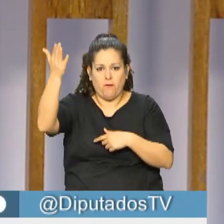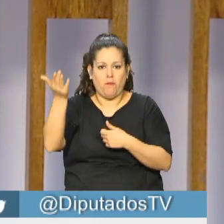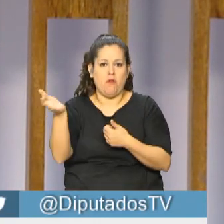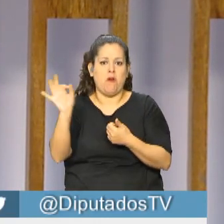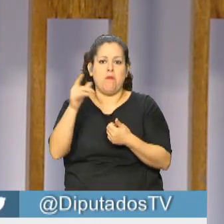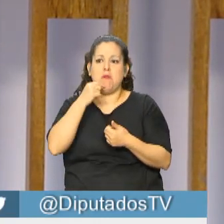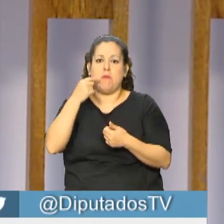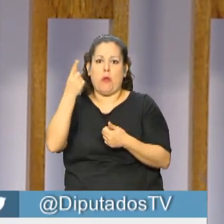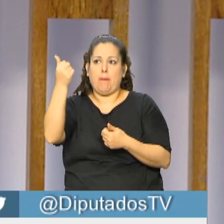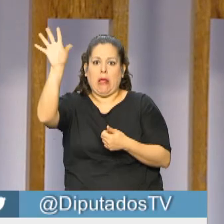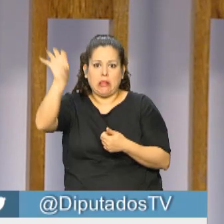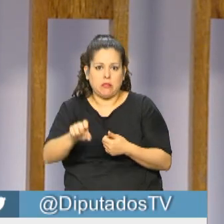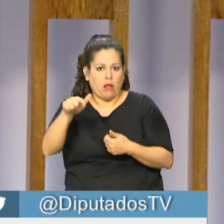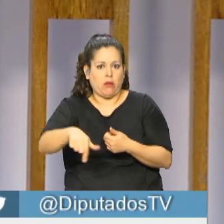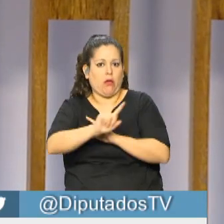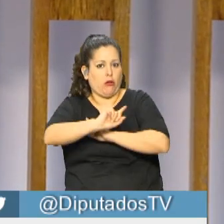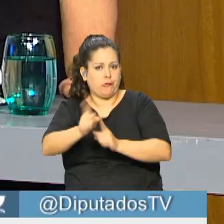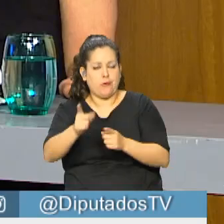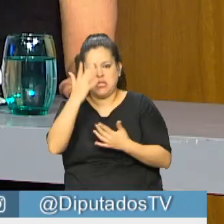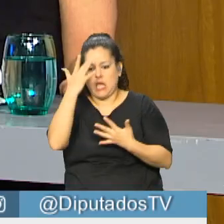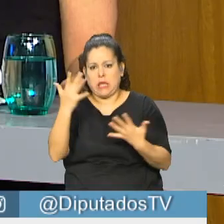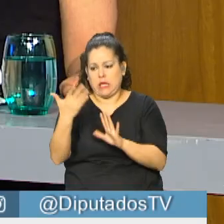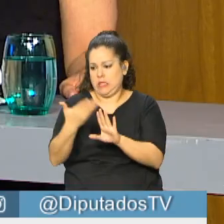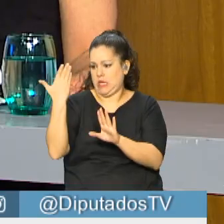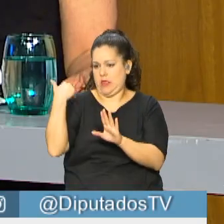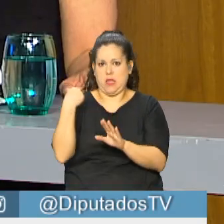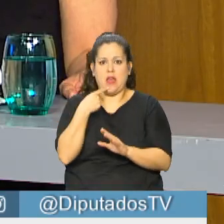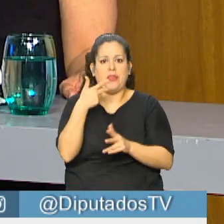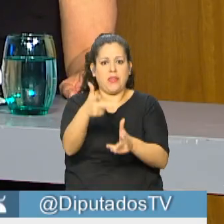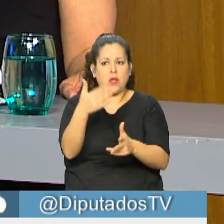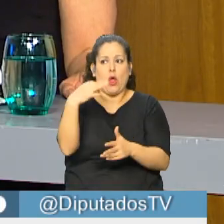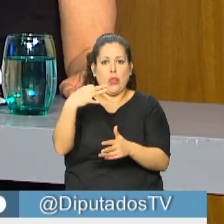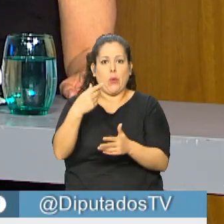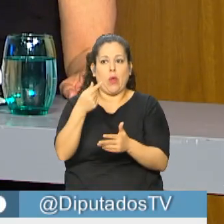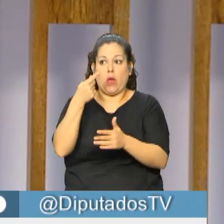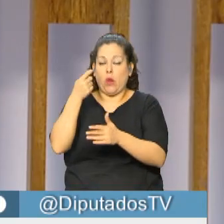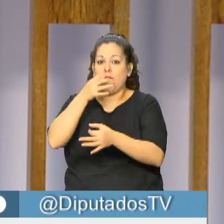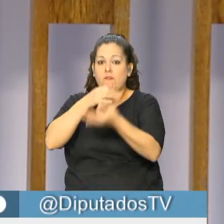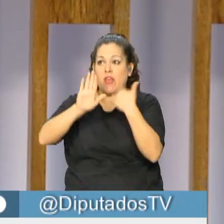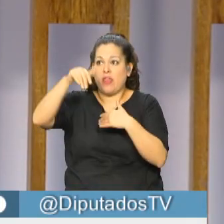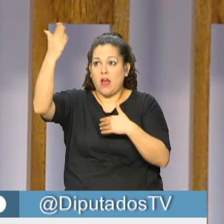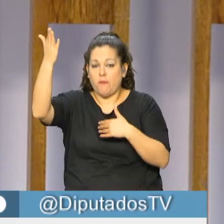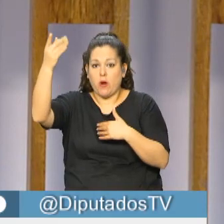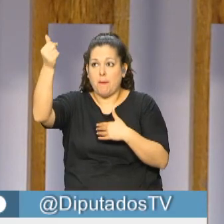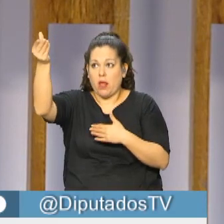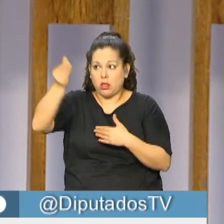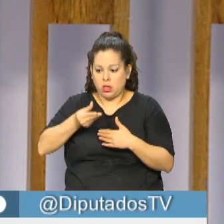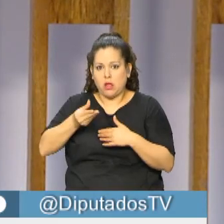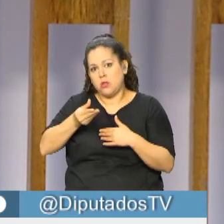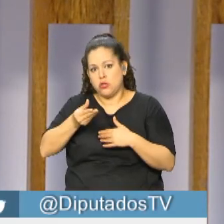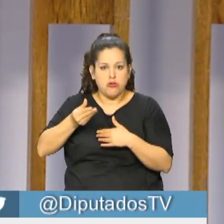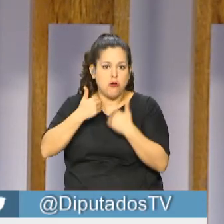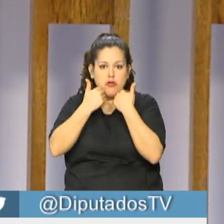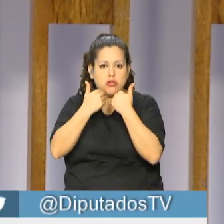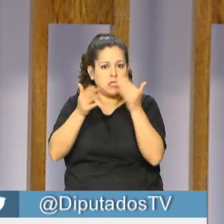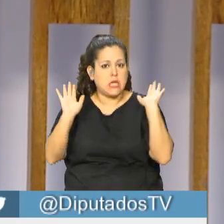traer los capitales para acá. Hace 15 días que dijo que tenían que volver los capitales, volvieron, no volvieron. Es una información